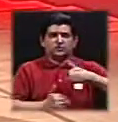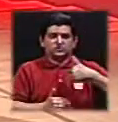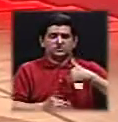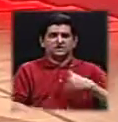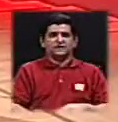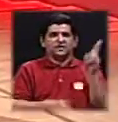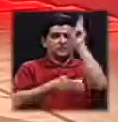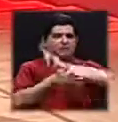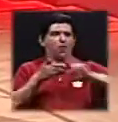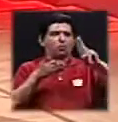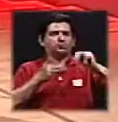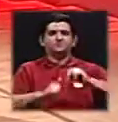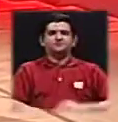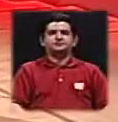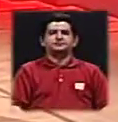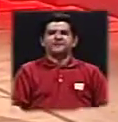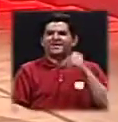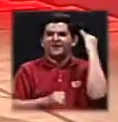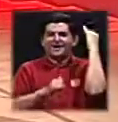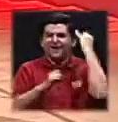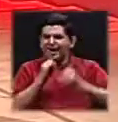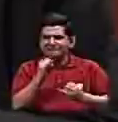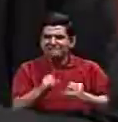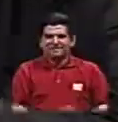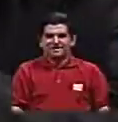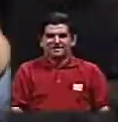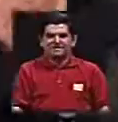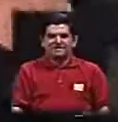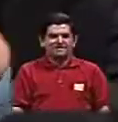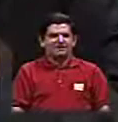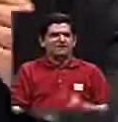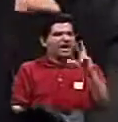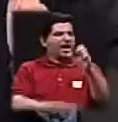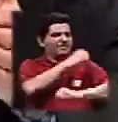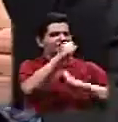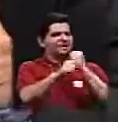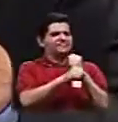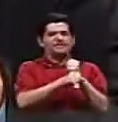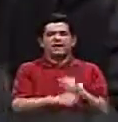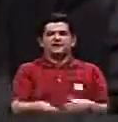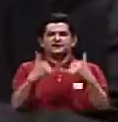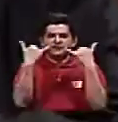universidad. Al final, vamos a ver, dentro de los 30 años totales